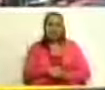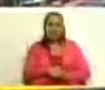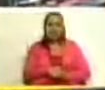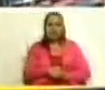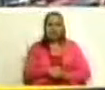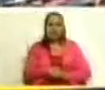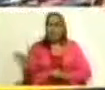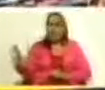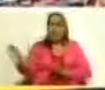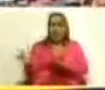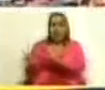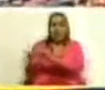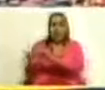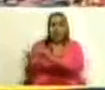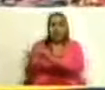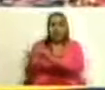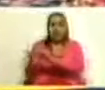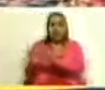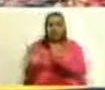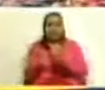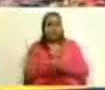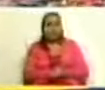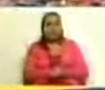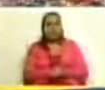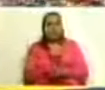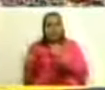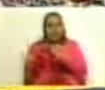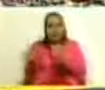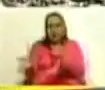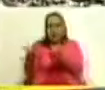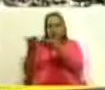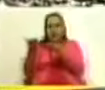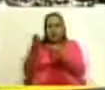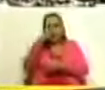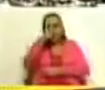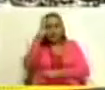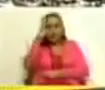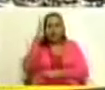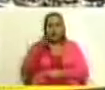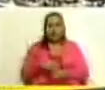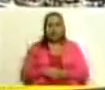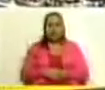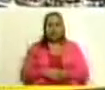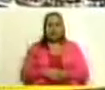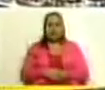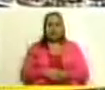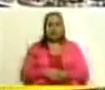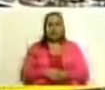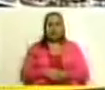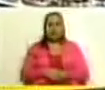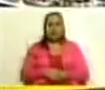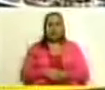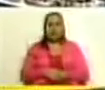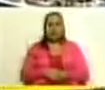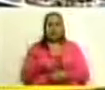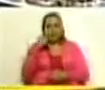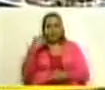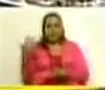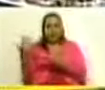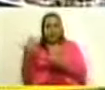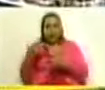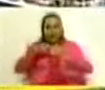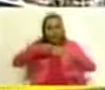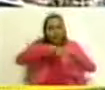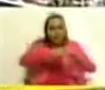Nada. Sí, aquí está, pero... Ah, bueno, tiene la palabra Diosdado. Es un video, vamos a poner al comandante más bien que que lo diga él. Bueno, mira, adelante, pon el